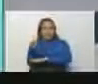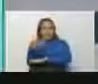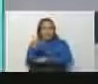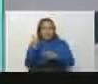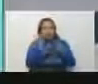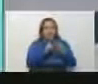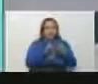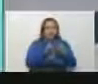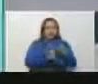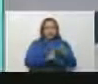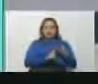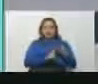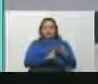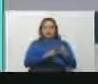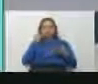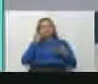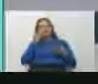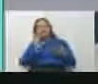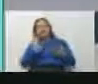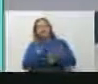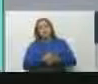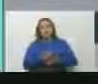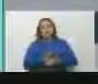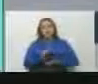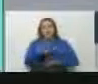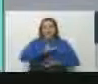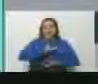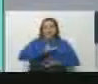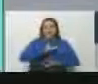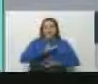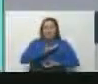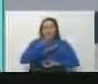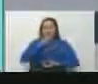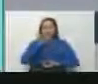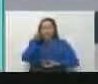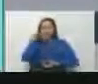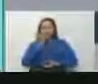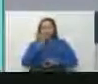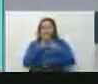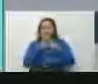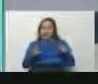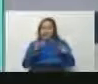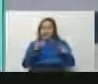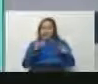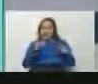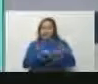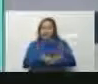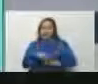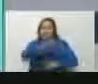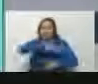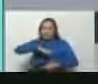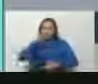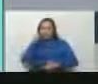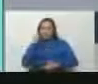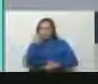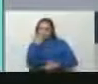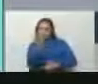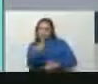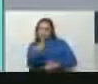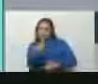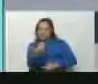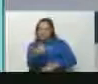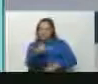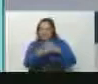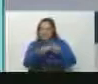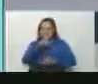que, por ejemplo, una alcaldía sea bolivariana, pero que tenga la Plaza Bolívar enfrente y que